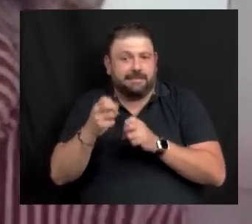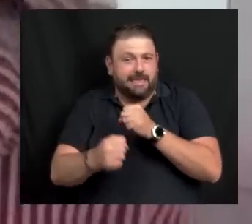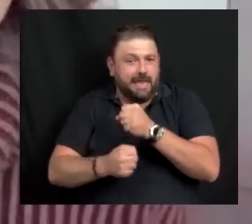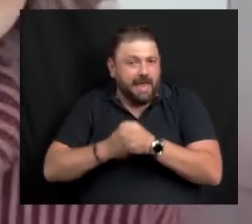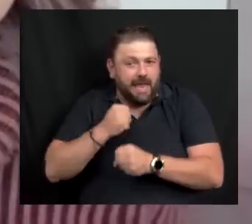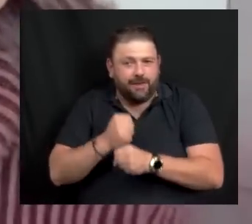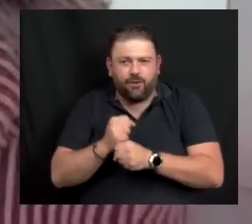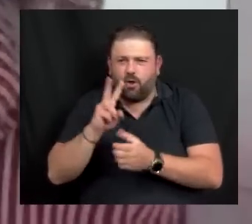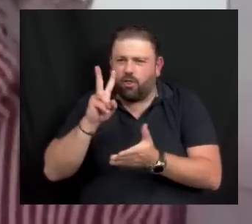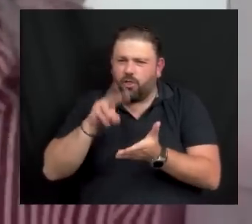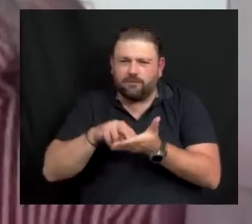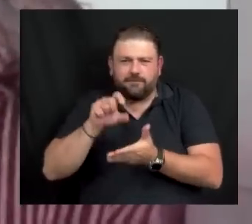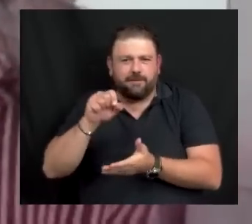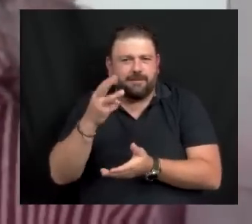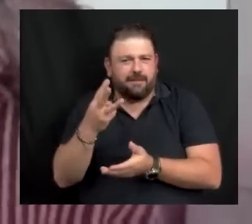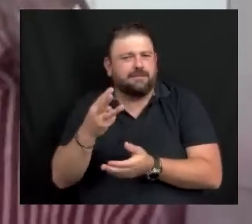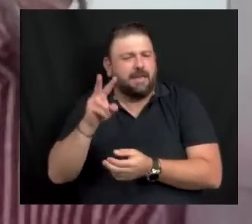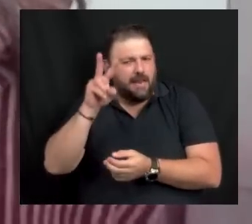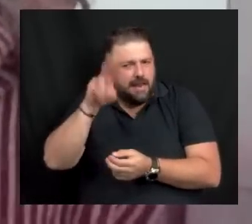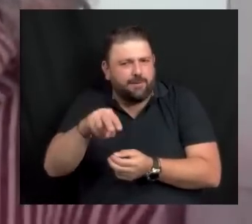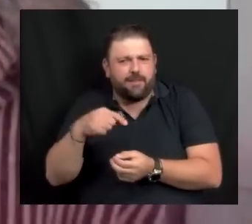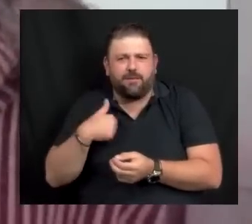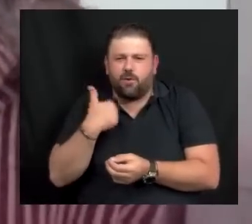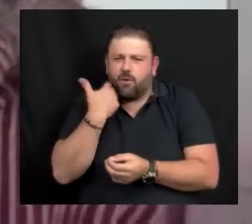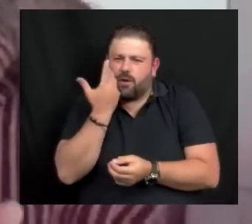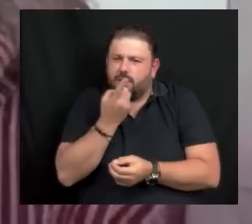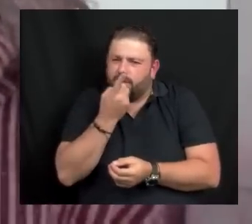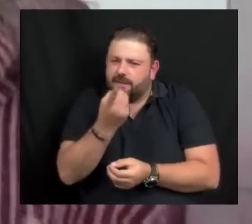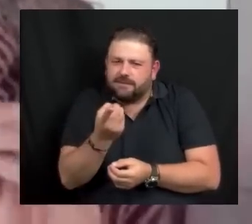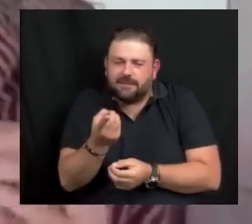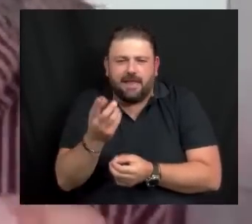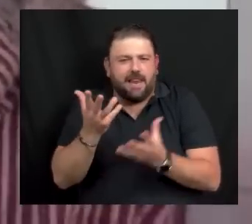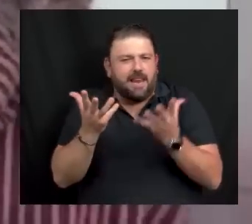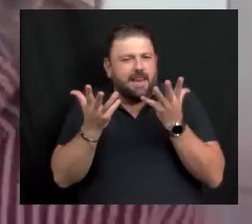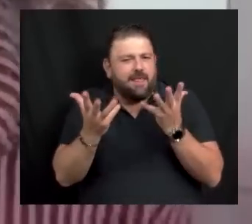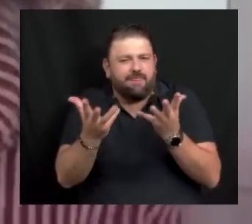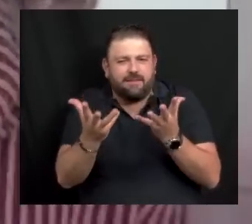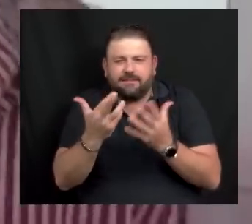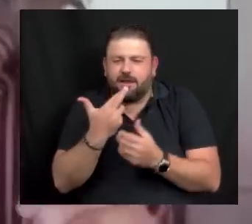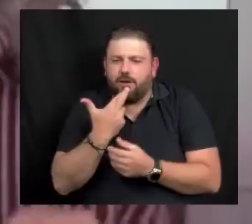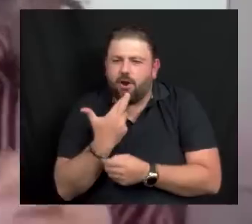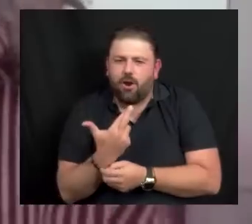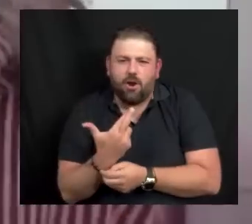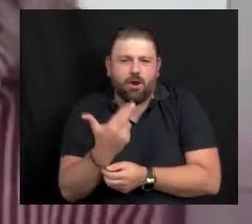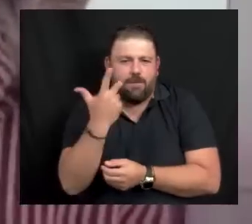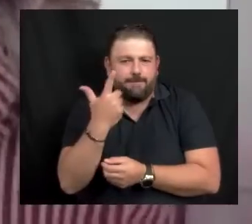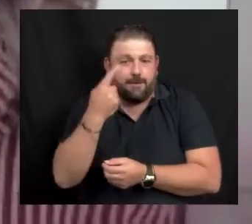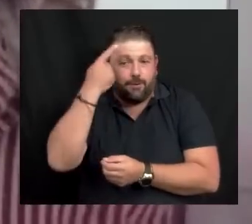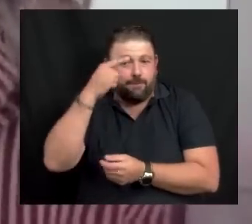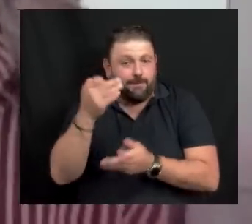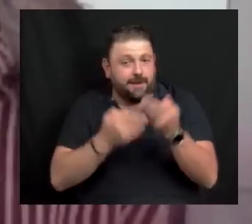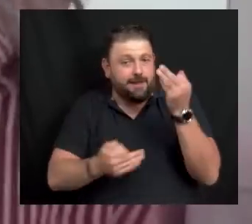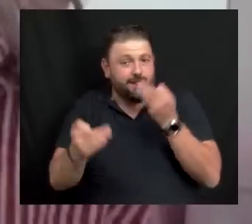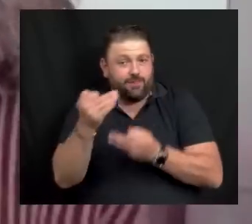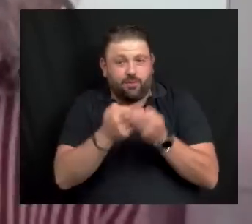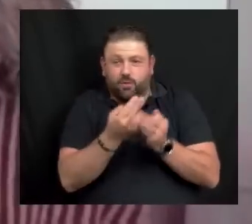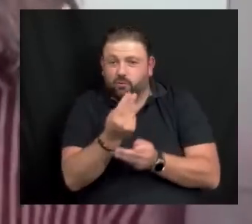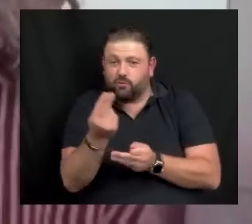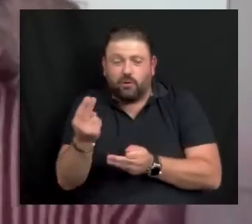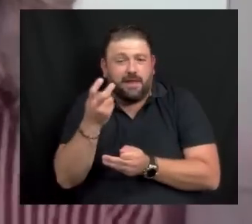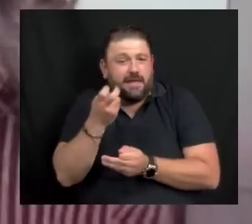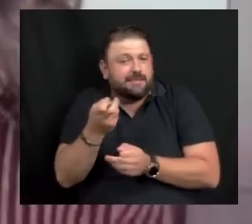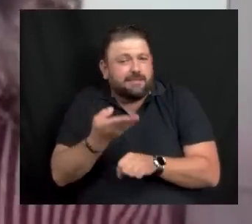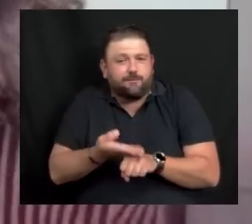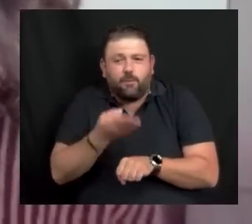deseamos lo mejor a todos y cada uno de ustedes, pero sobre todo que escuchen este momento. Este momento es único y es